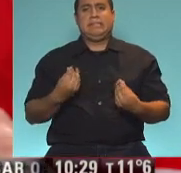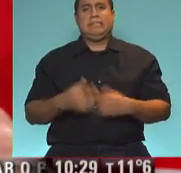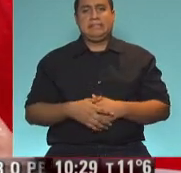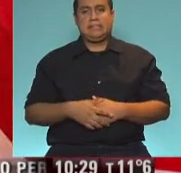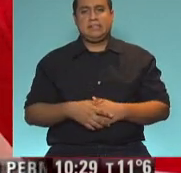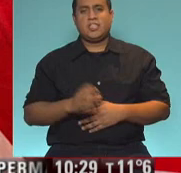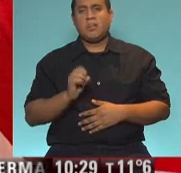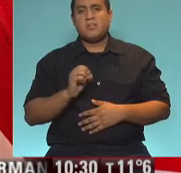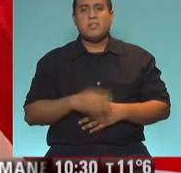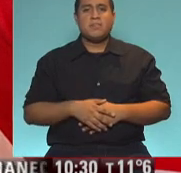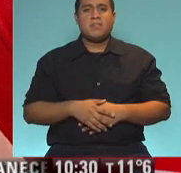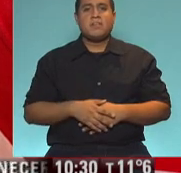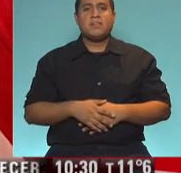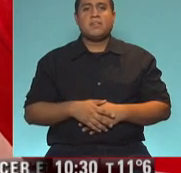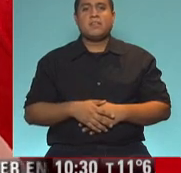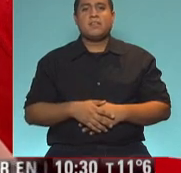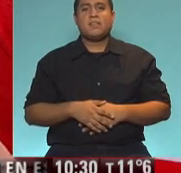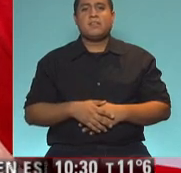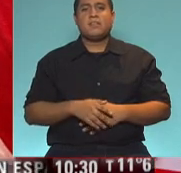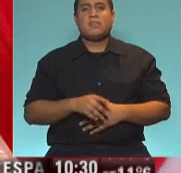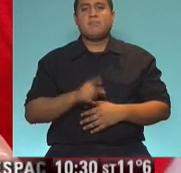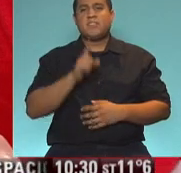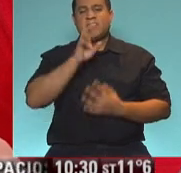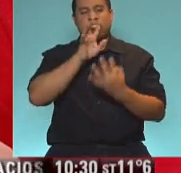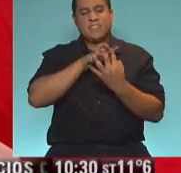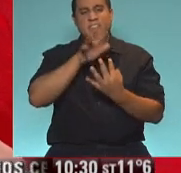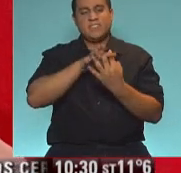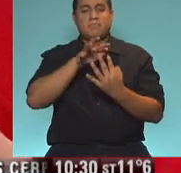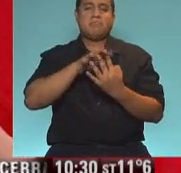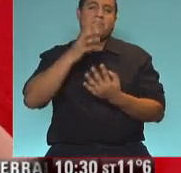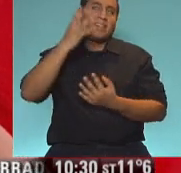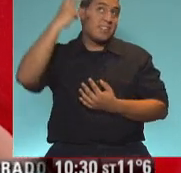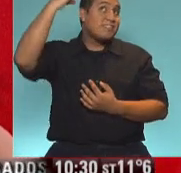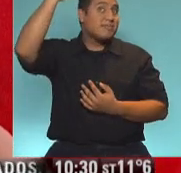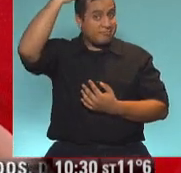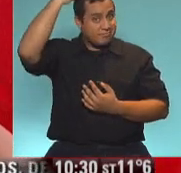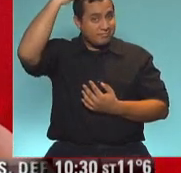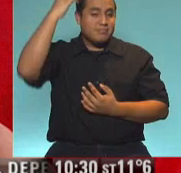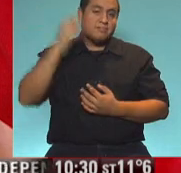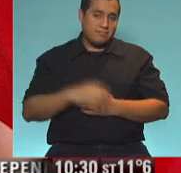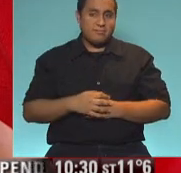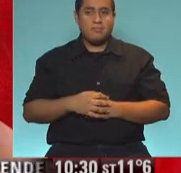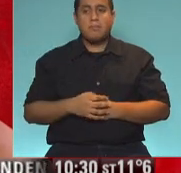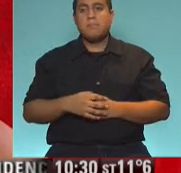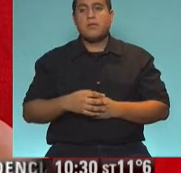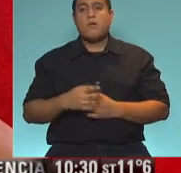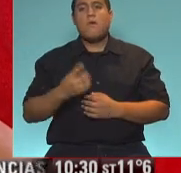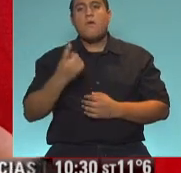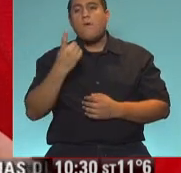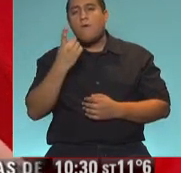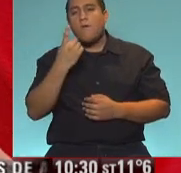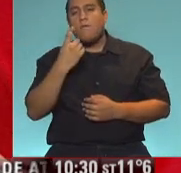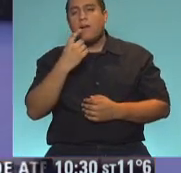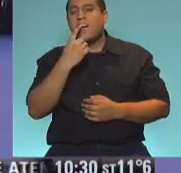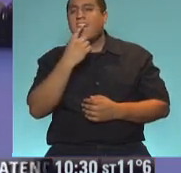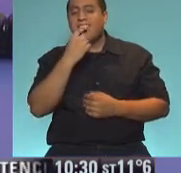¿Cómo se llama? Es como una peineta, como sí, es broche. Un broche de pelo. Un broche de pelo. Hola, ¿cómo están? Y le faltan los dientes. Seguramente va a venir el